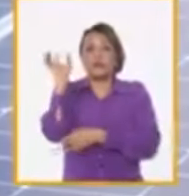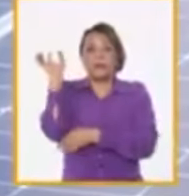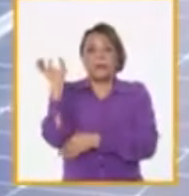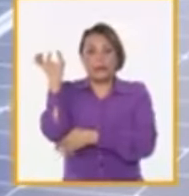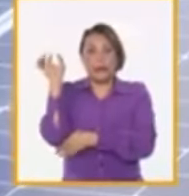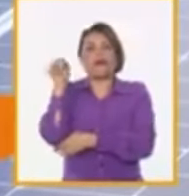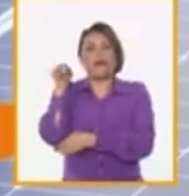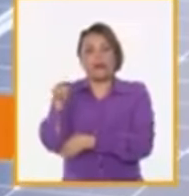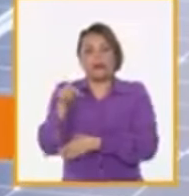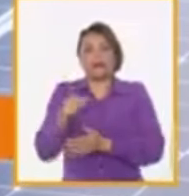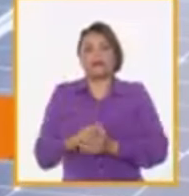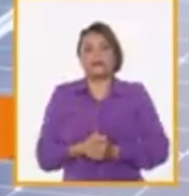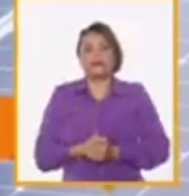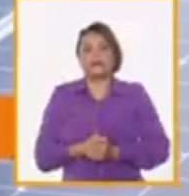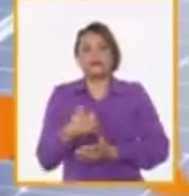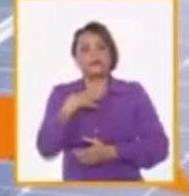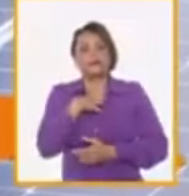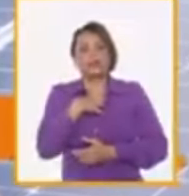Aquí hay